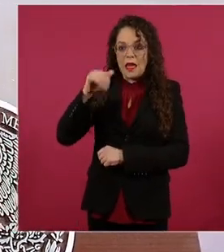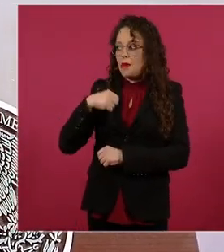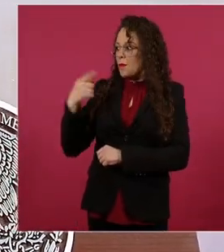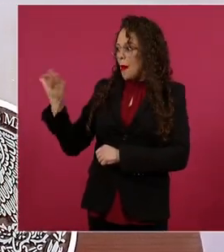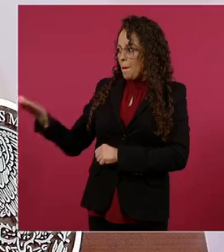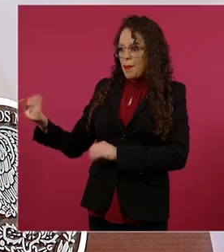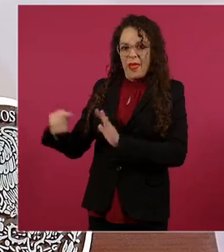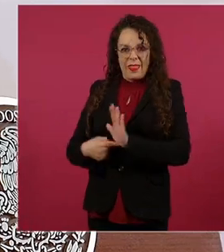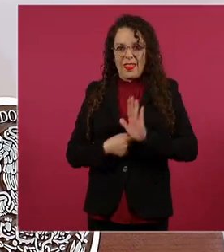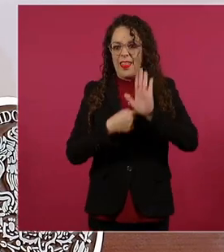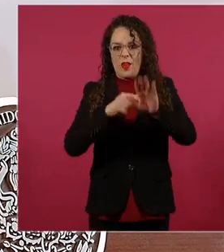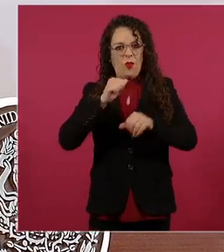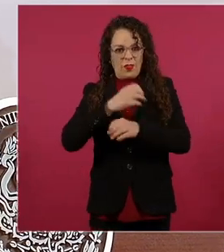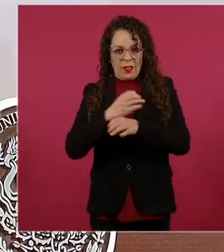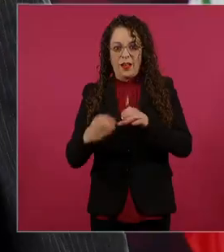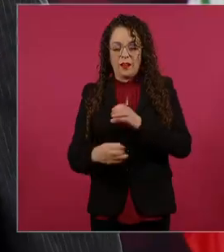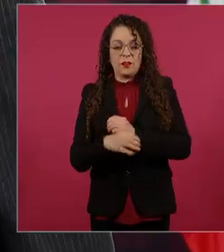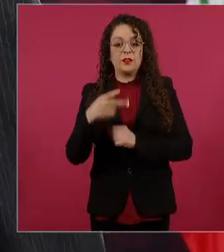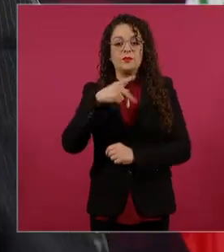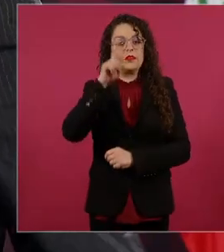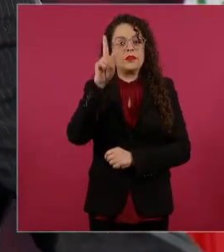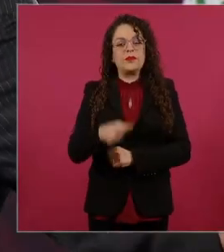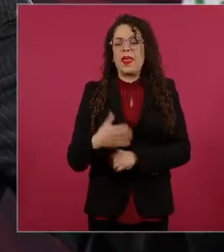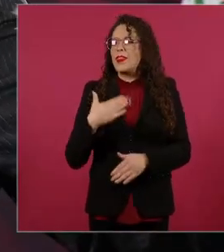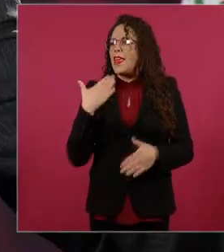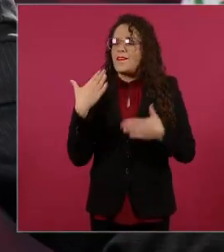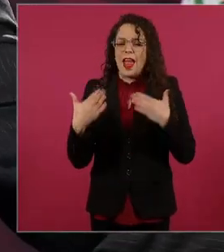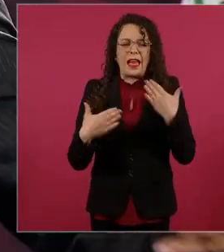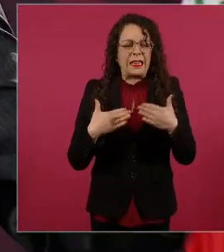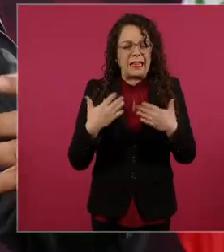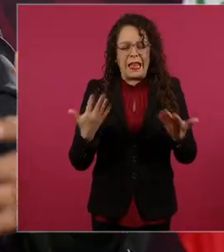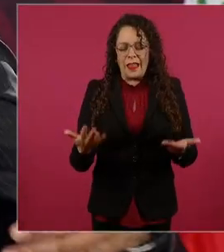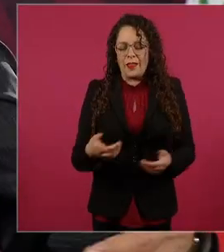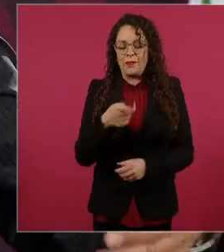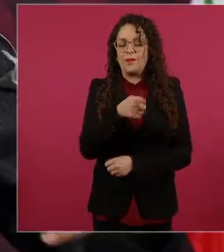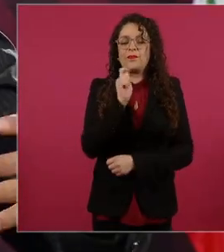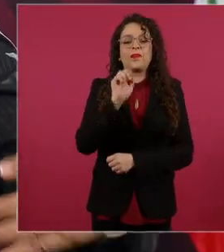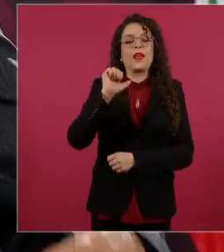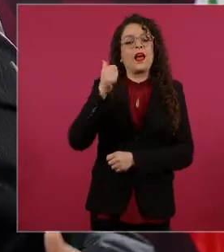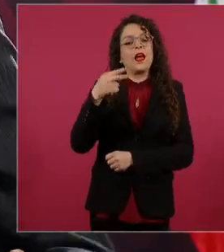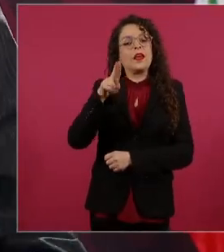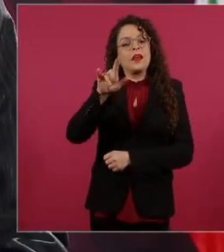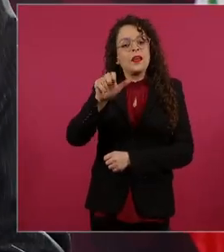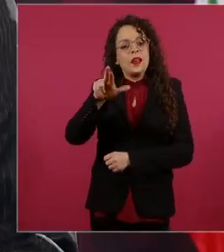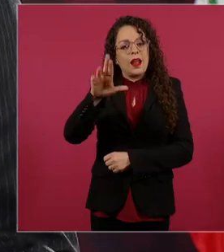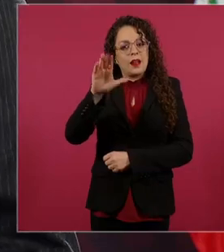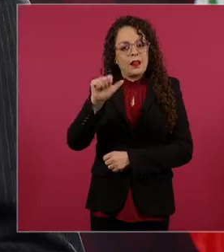divertido cuando está Aguilar Camín con sus